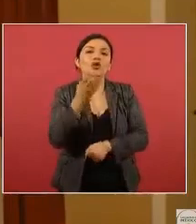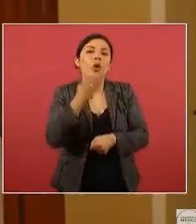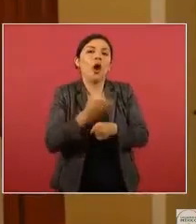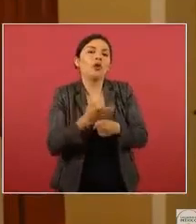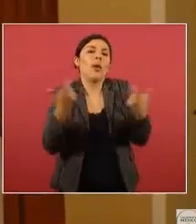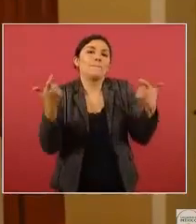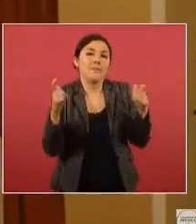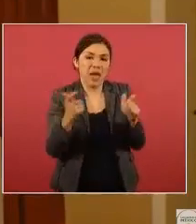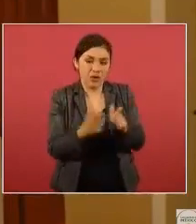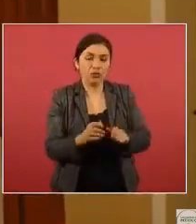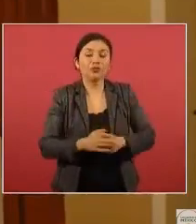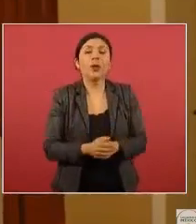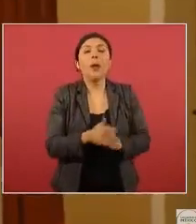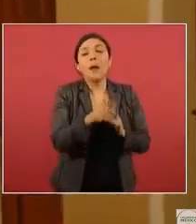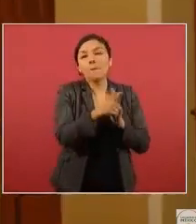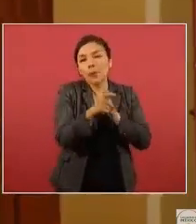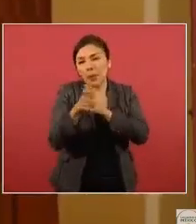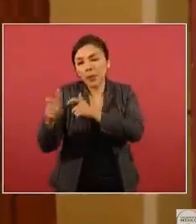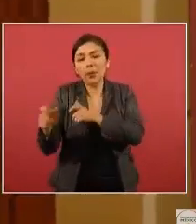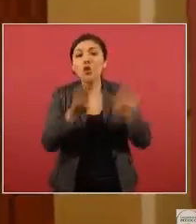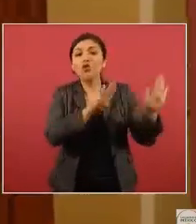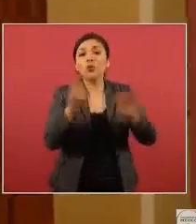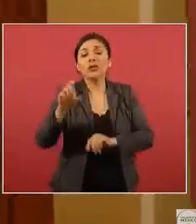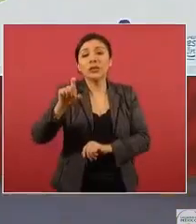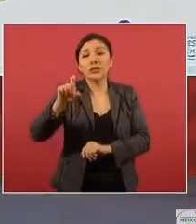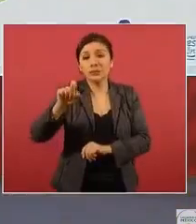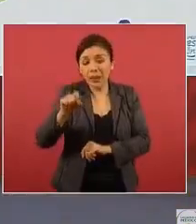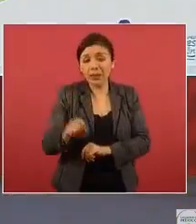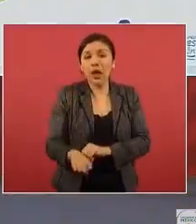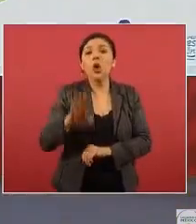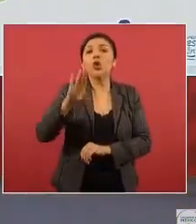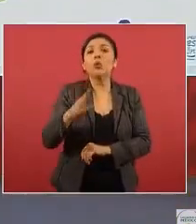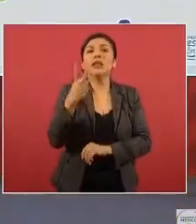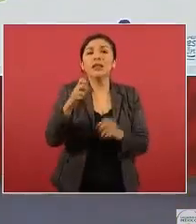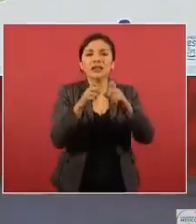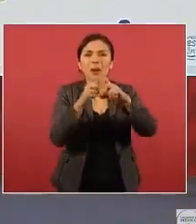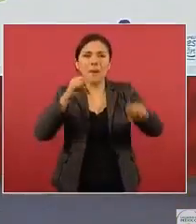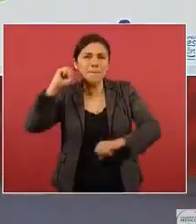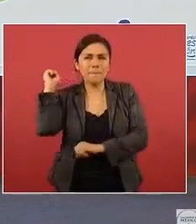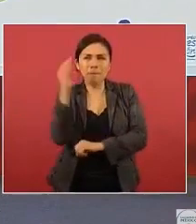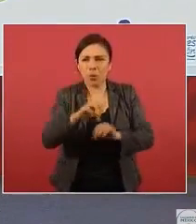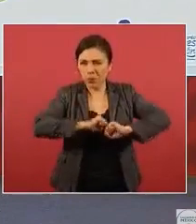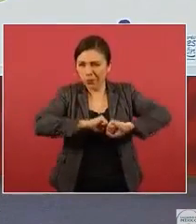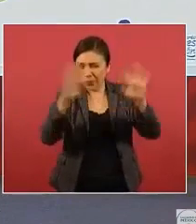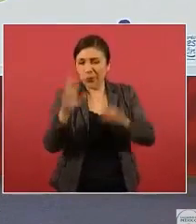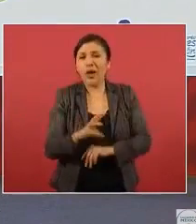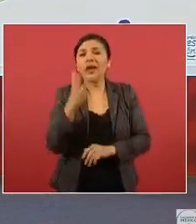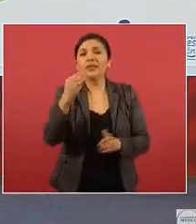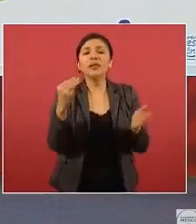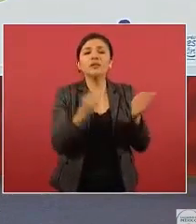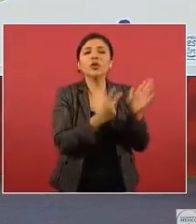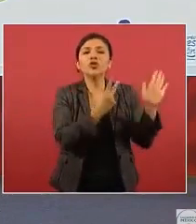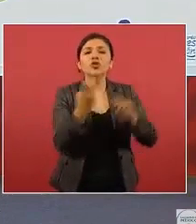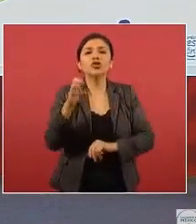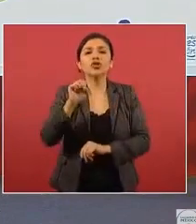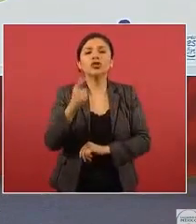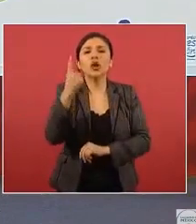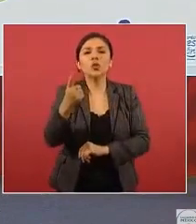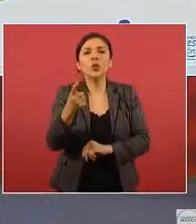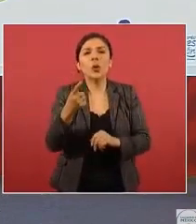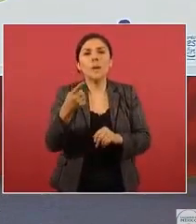importante armas de fuego 920 93 granadas tres mil 261 cargadores